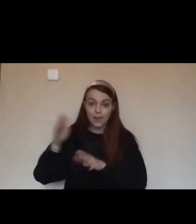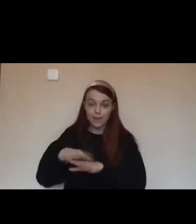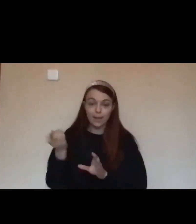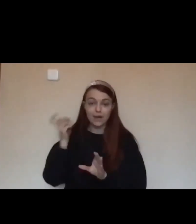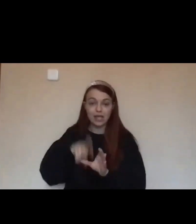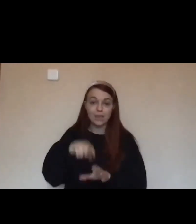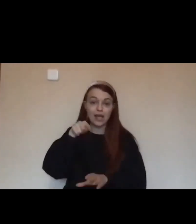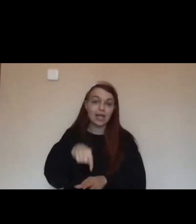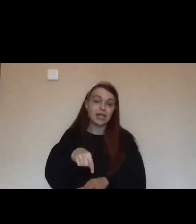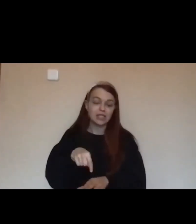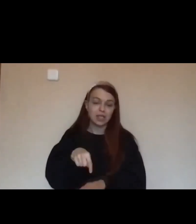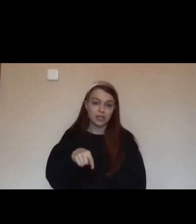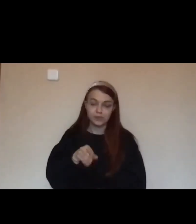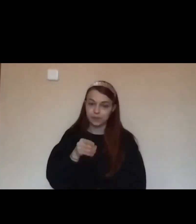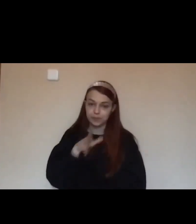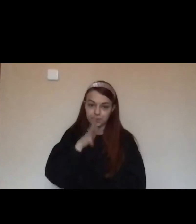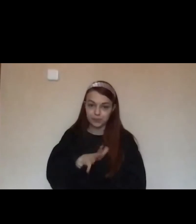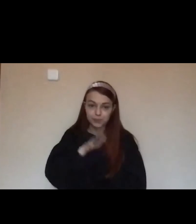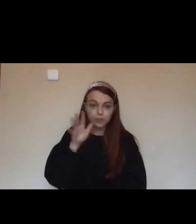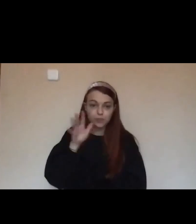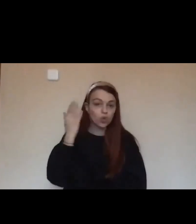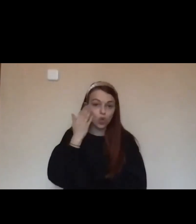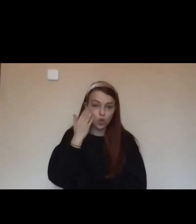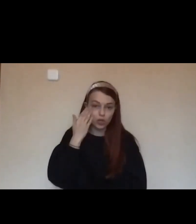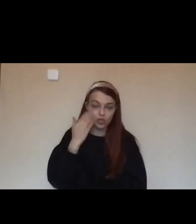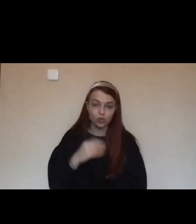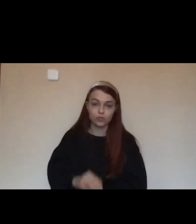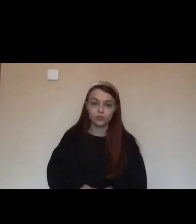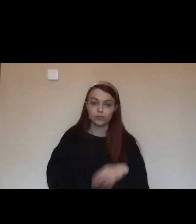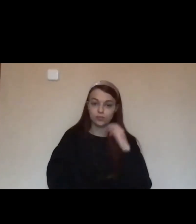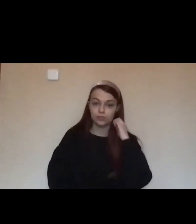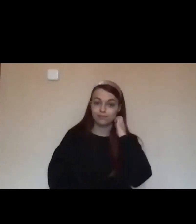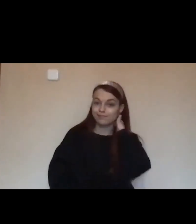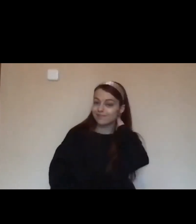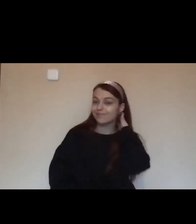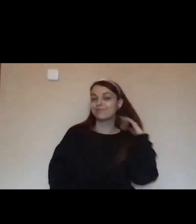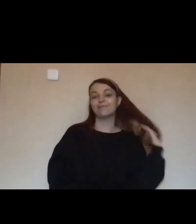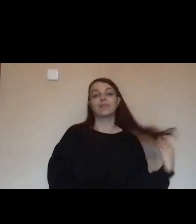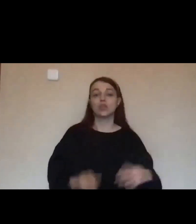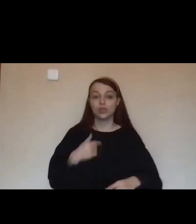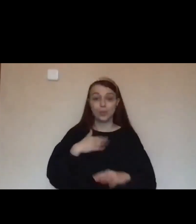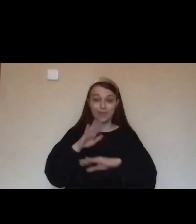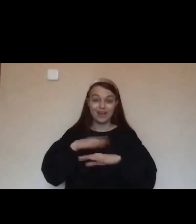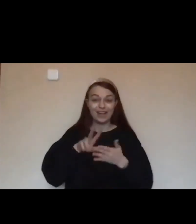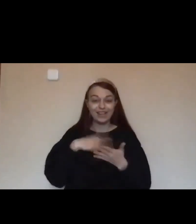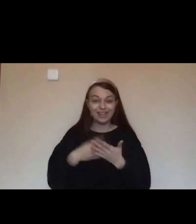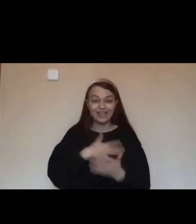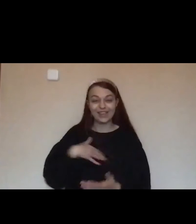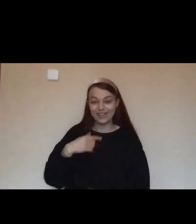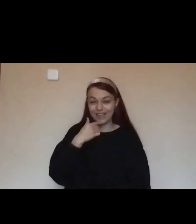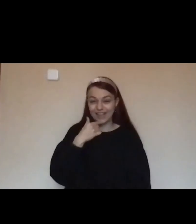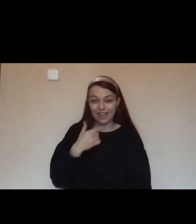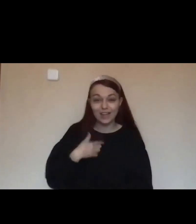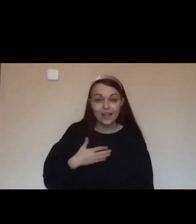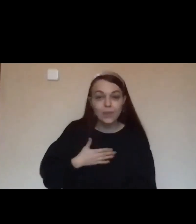este magnífico congreso. Y bueno, y yo, para facilitar las cosas a la intérprete, mi signo es